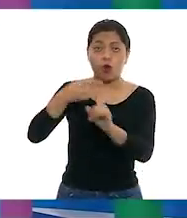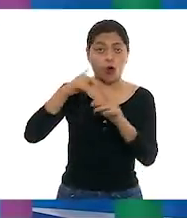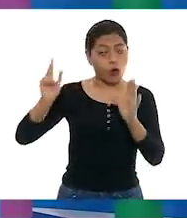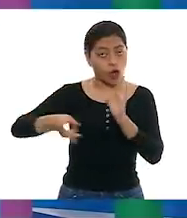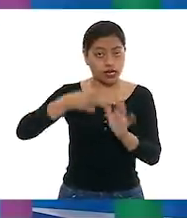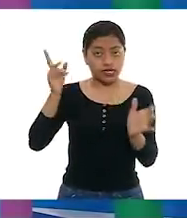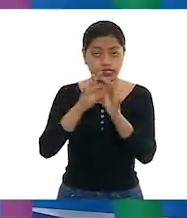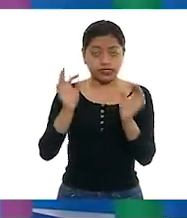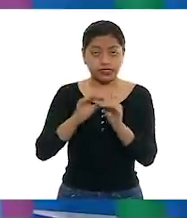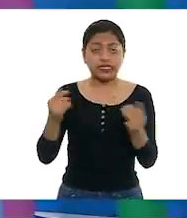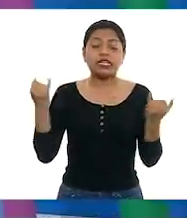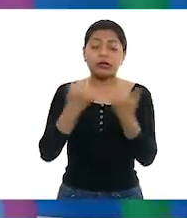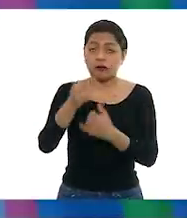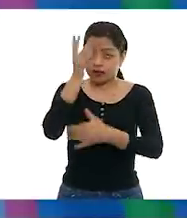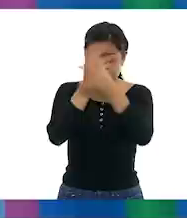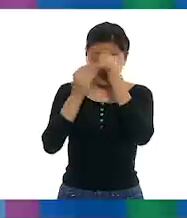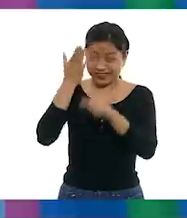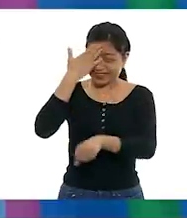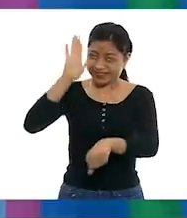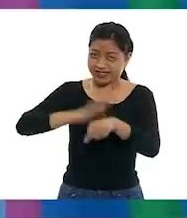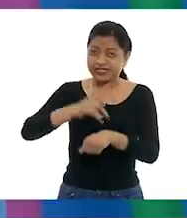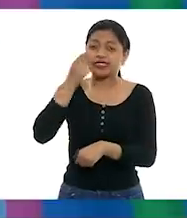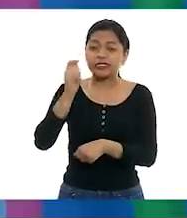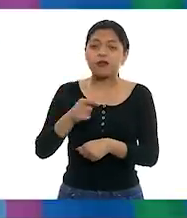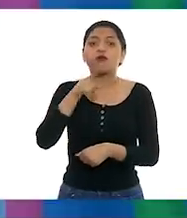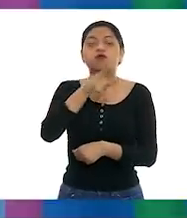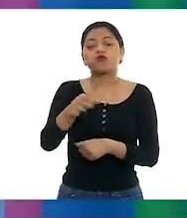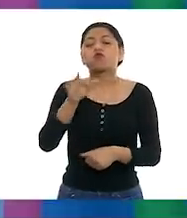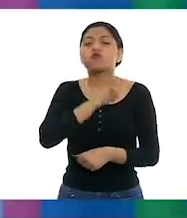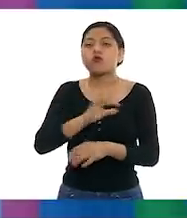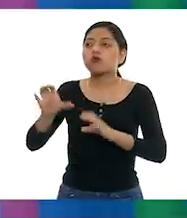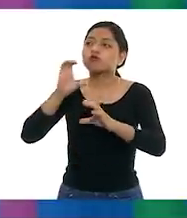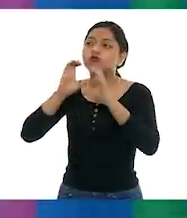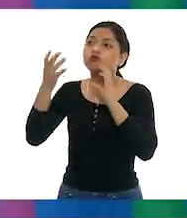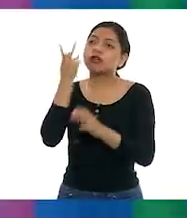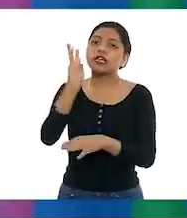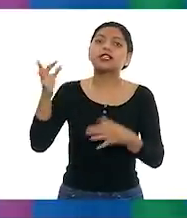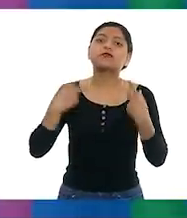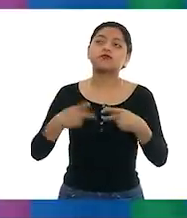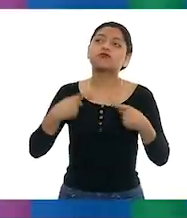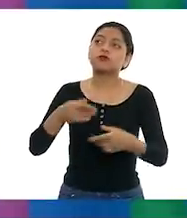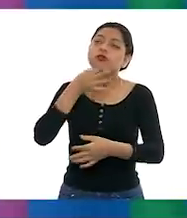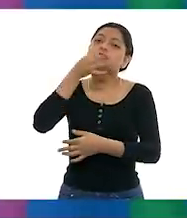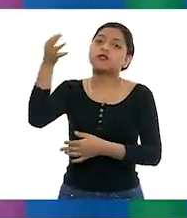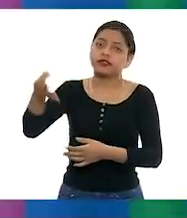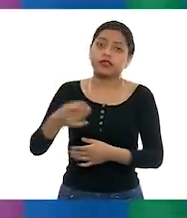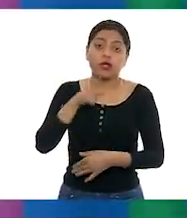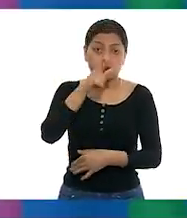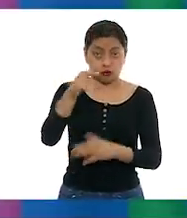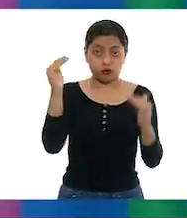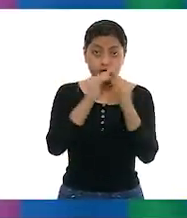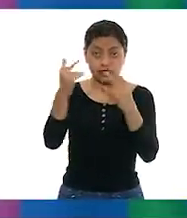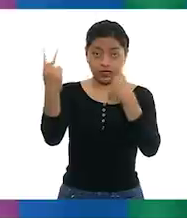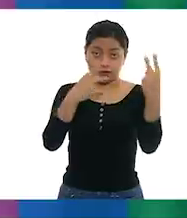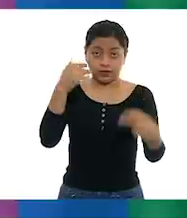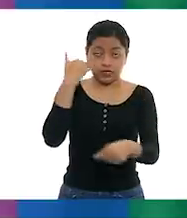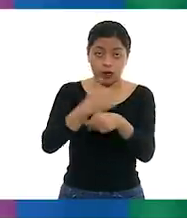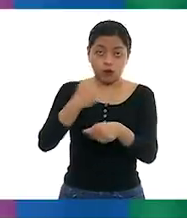y mejorar nuestros conocimientos es comunicándolos a otras personas. Así que allá en casa